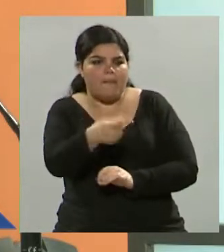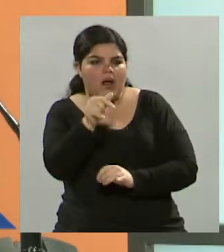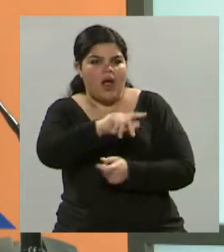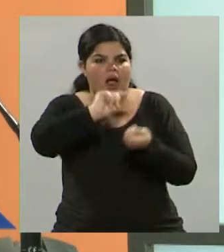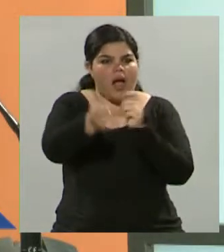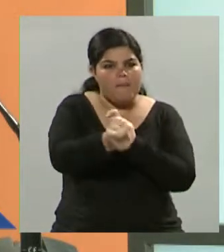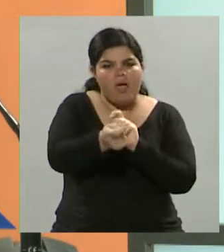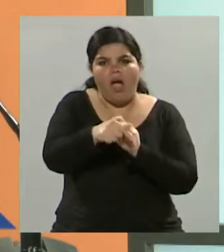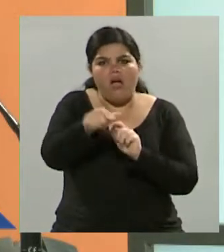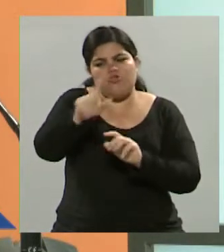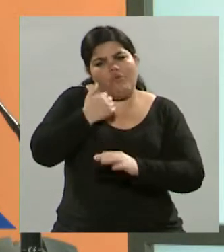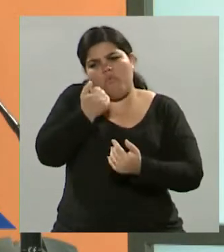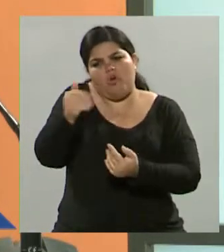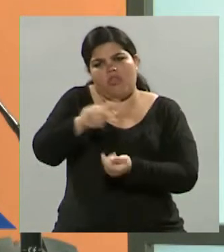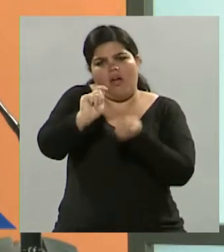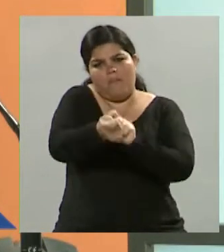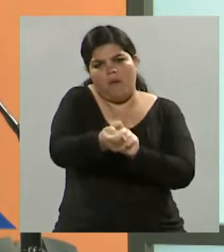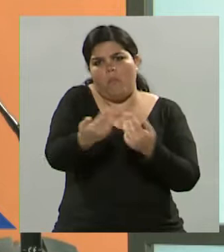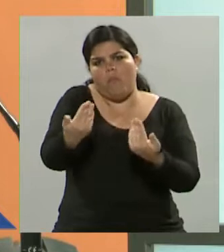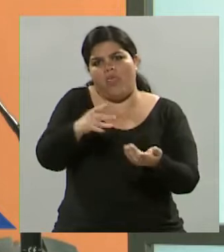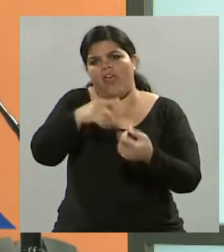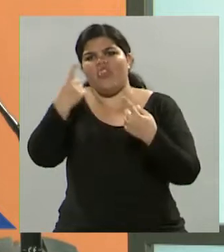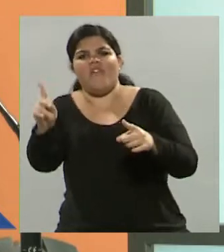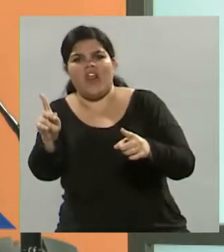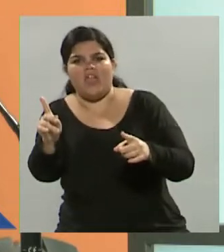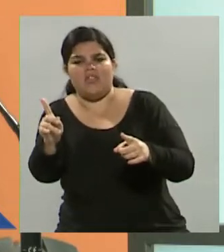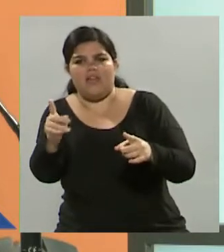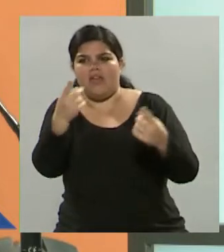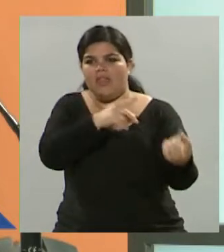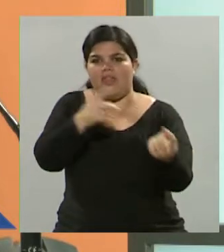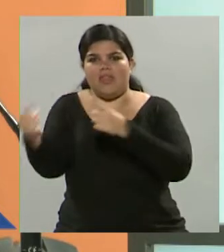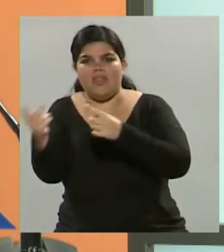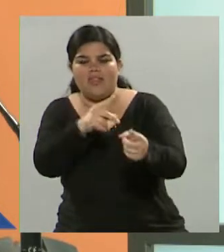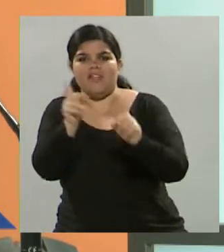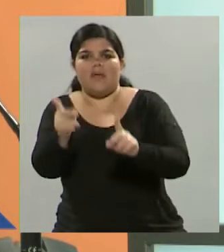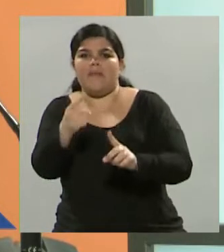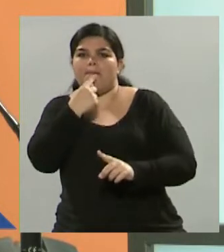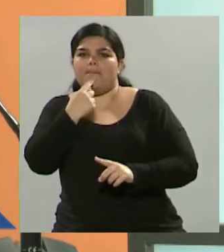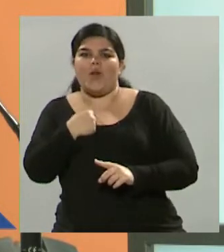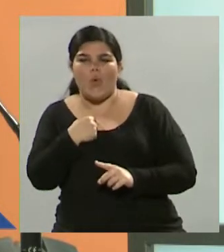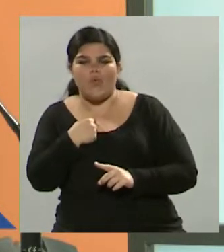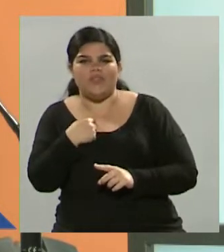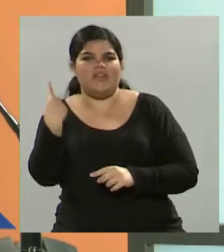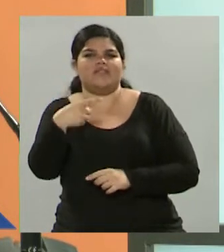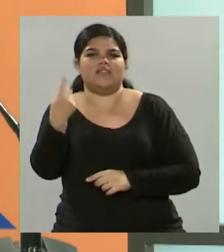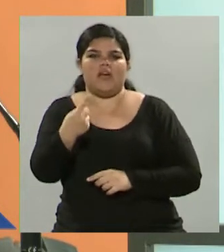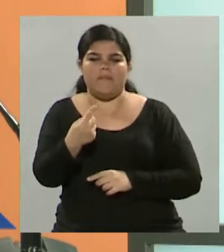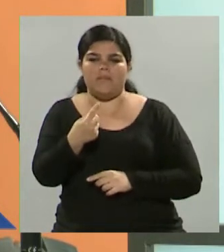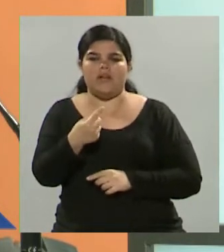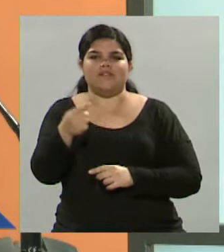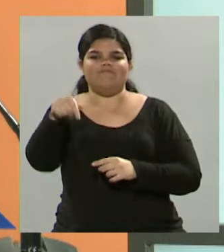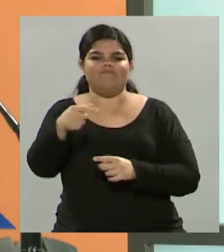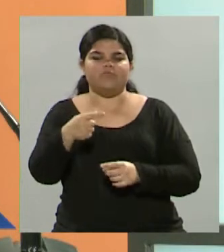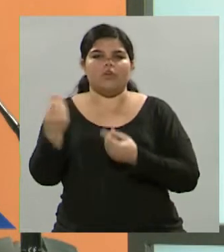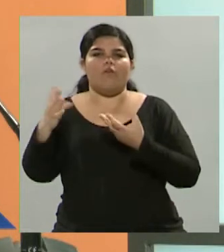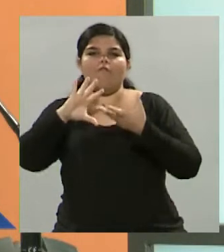esto lo cambiamos, o sea, podemos hacer otra cosa y de alguna manera también la pregunta tiene que ver con el relato, ¿no? Como con esta idea